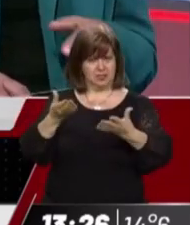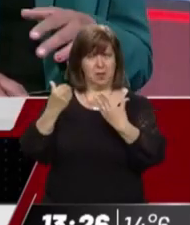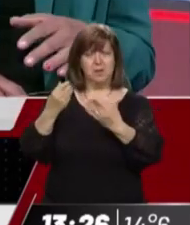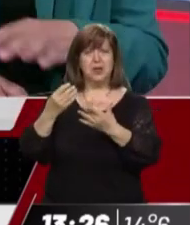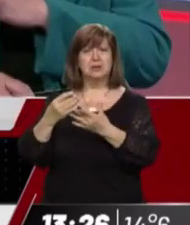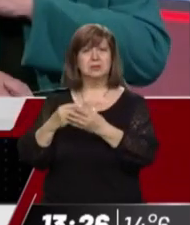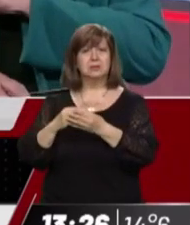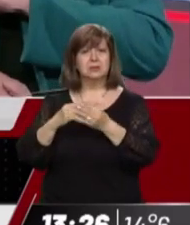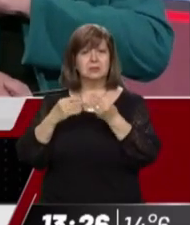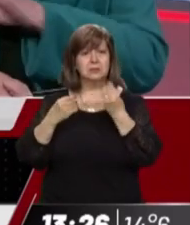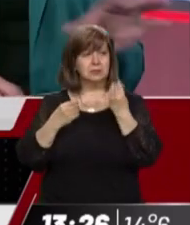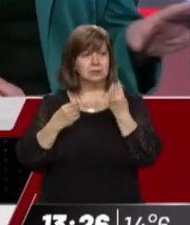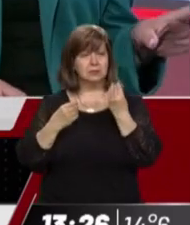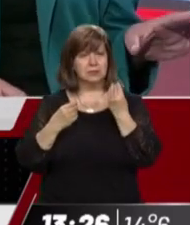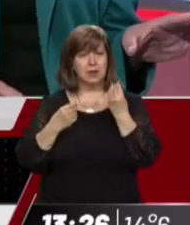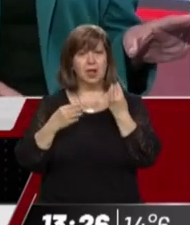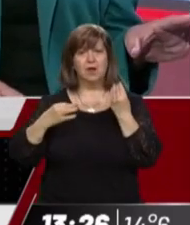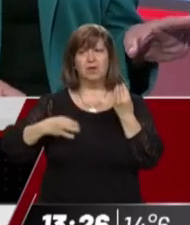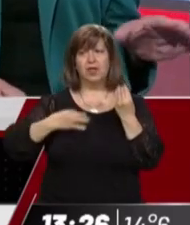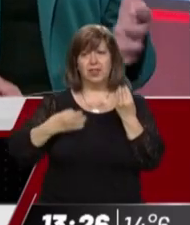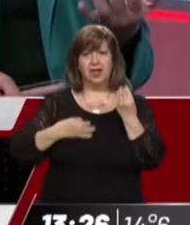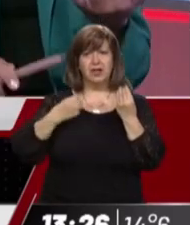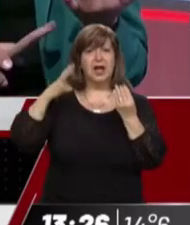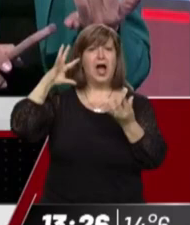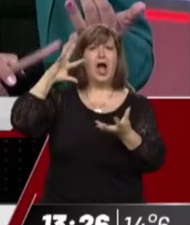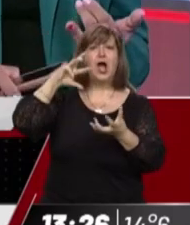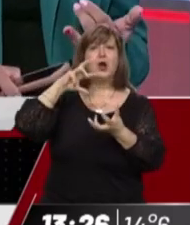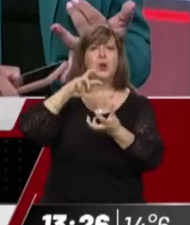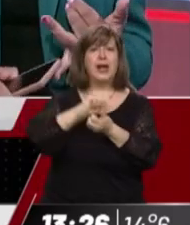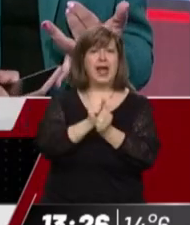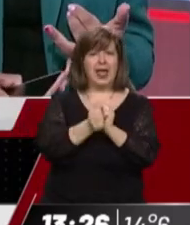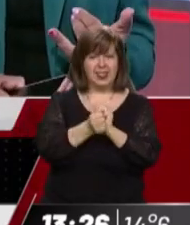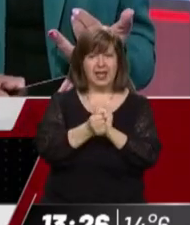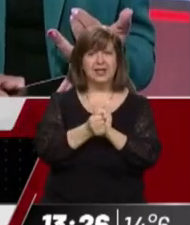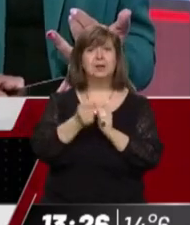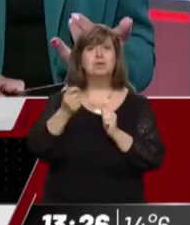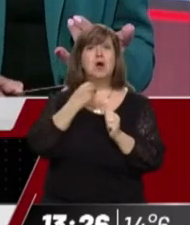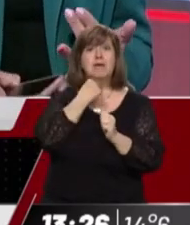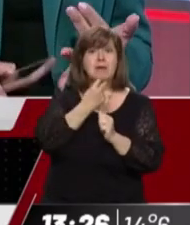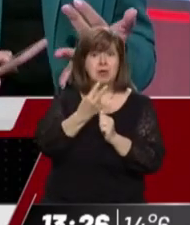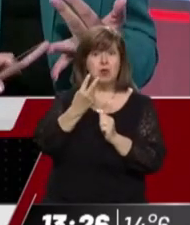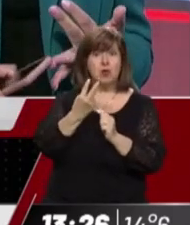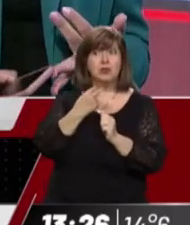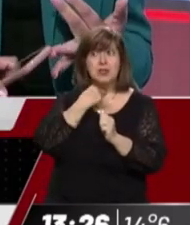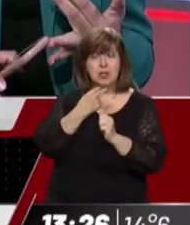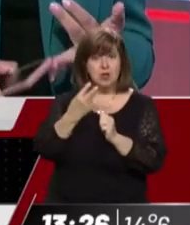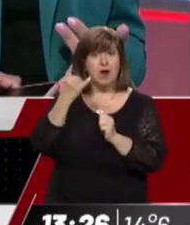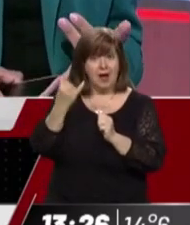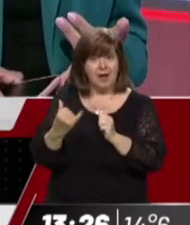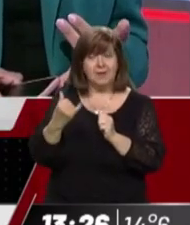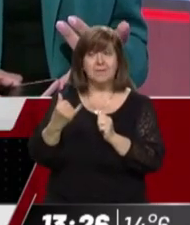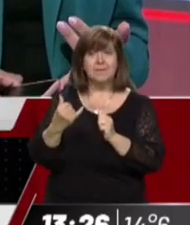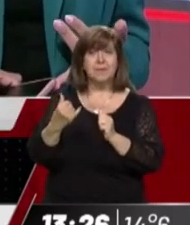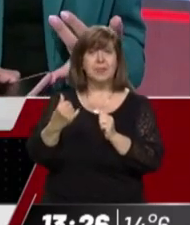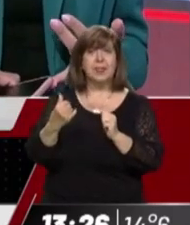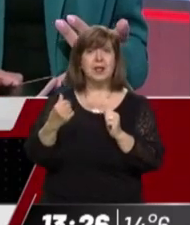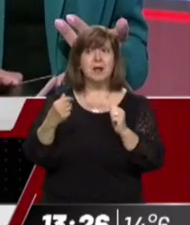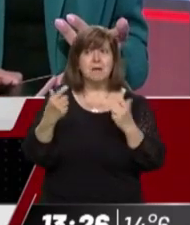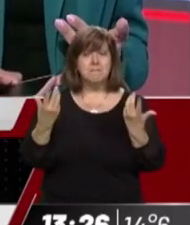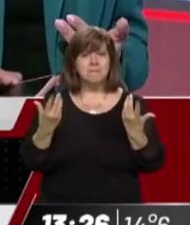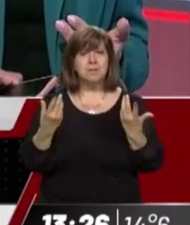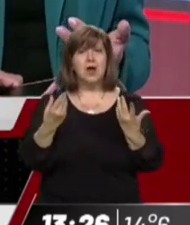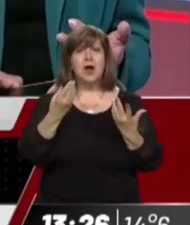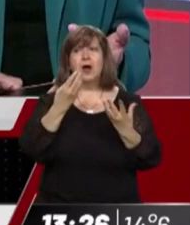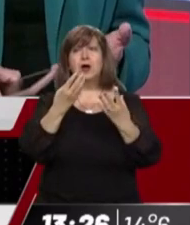ella perdió absolutamente todo lo que tenía. Desde la relación con sus hijos, desde su casa que la vendió para